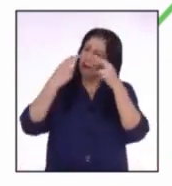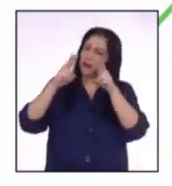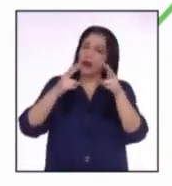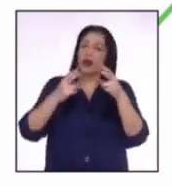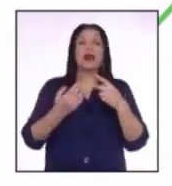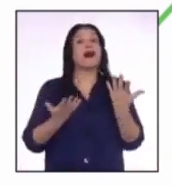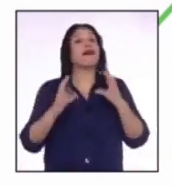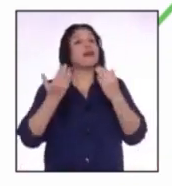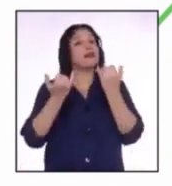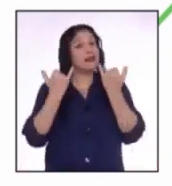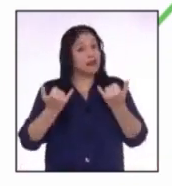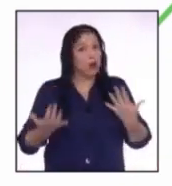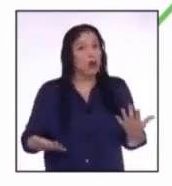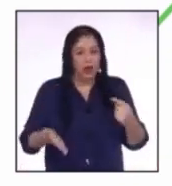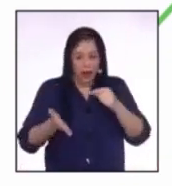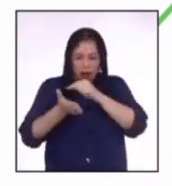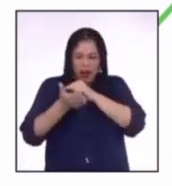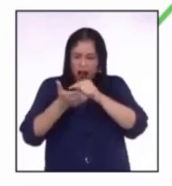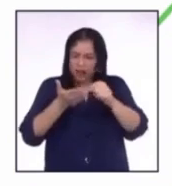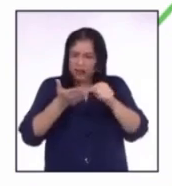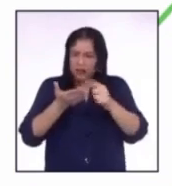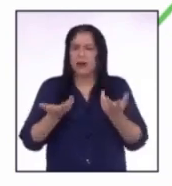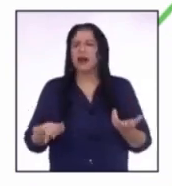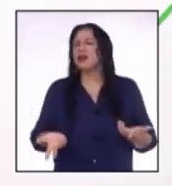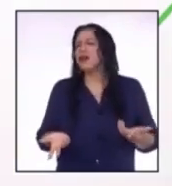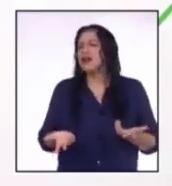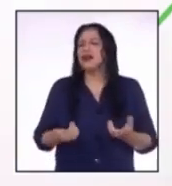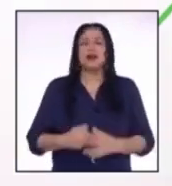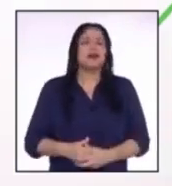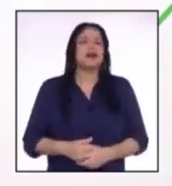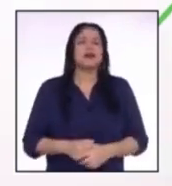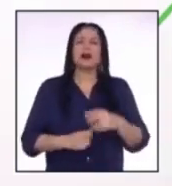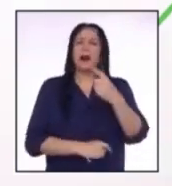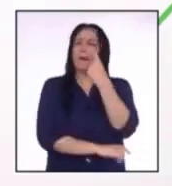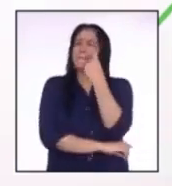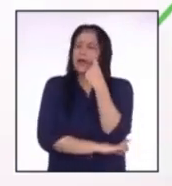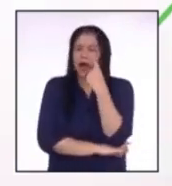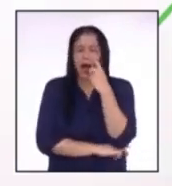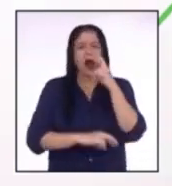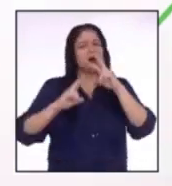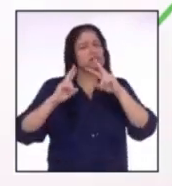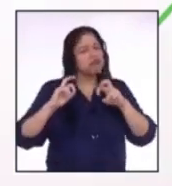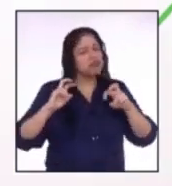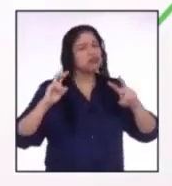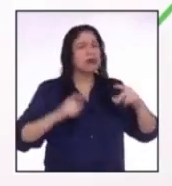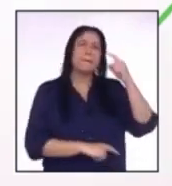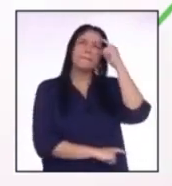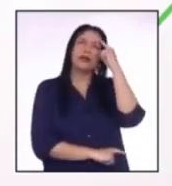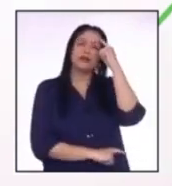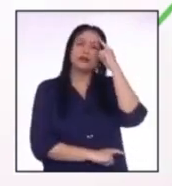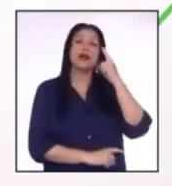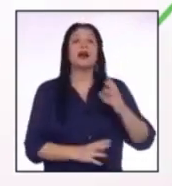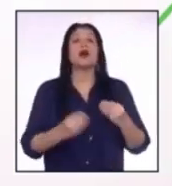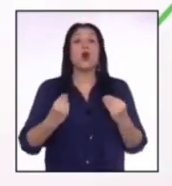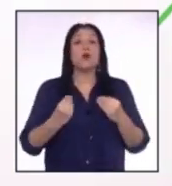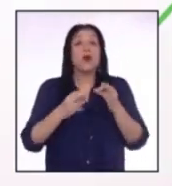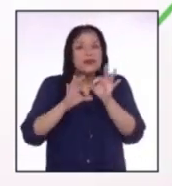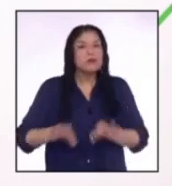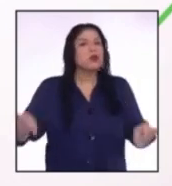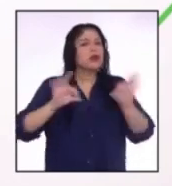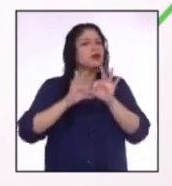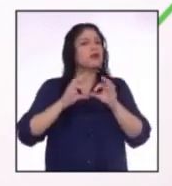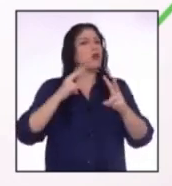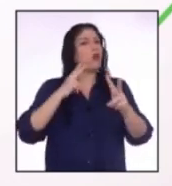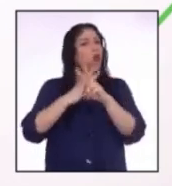programa de hoy esta semana nos toca explorar observar y analizar la importancia del cuidado del medio